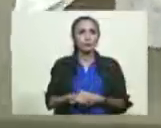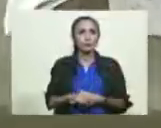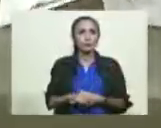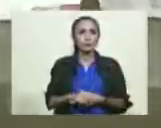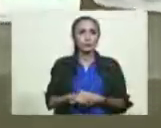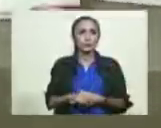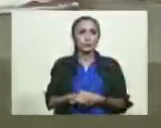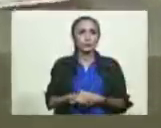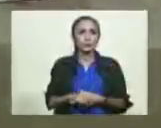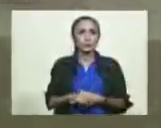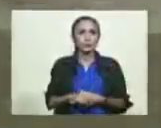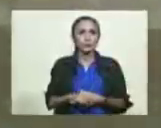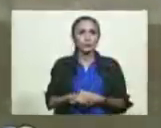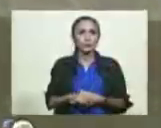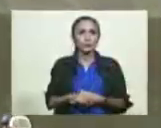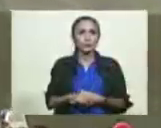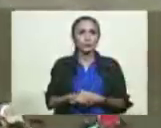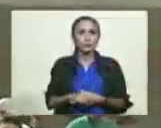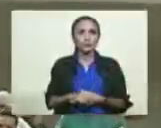bolivarianas,